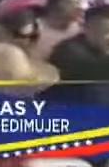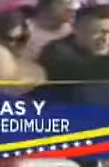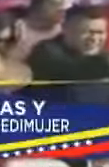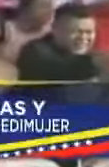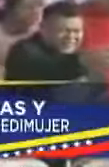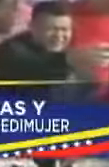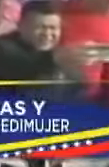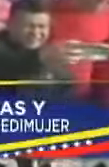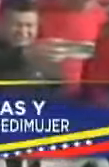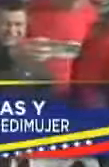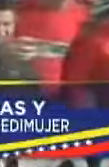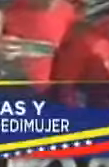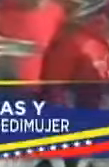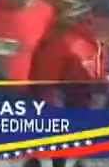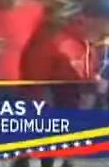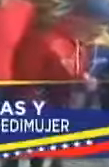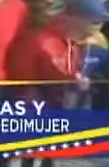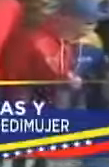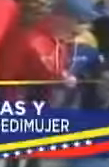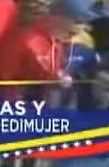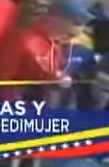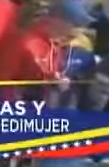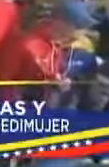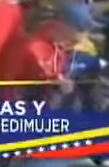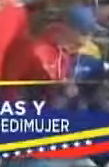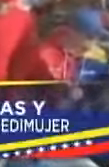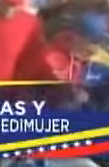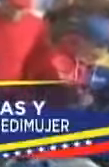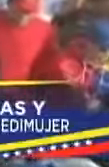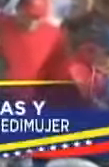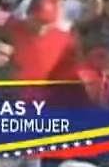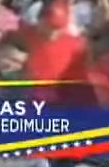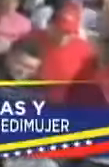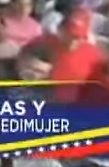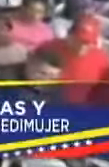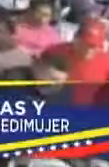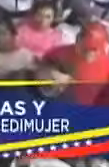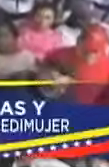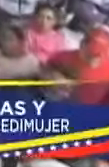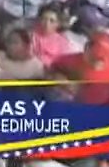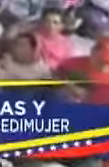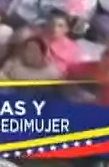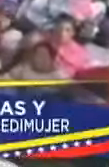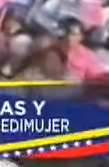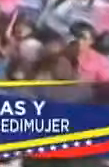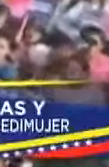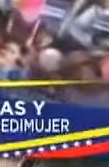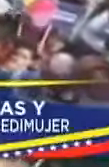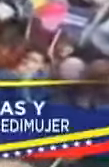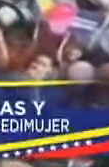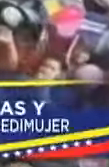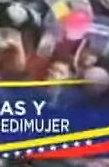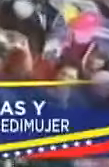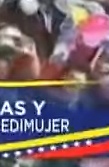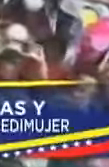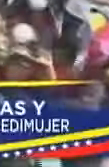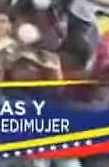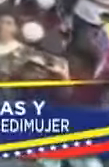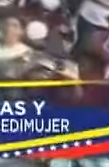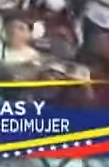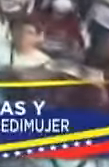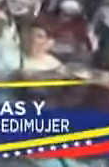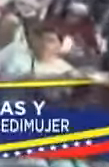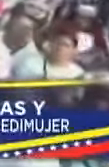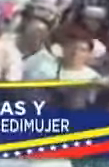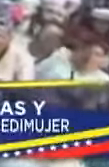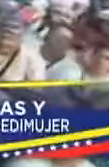Continuamos transmitiendo desde la Gran Plaza Libertadores del municipio Simón Bolívar del estado Anzoátegui, donde se